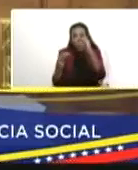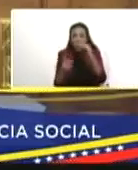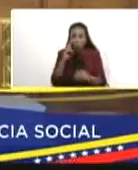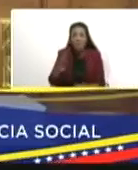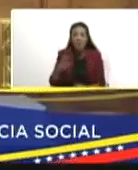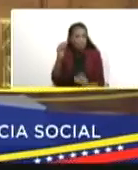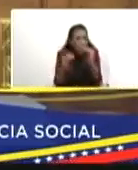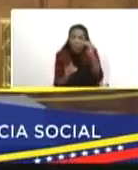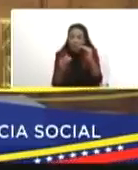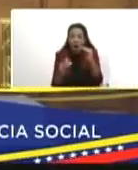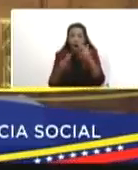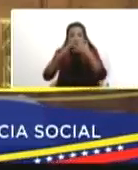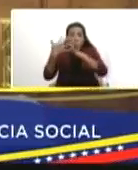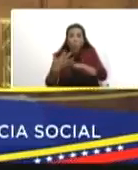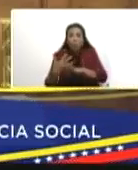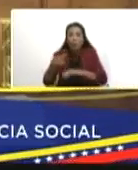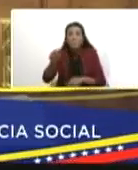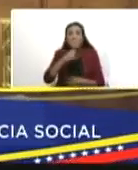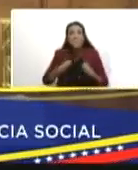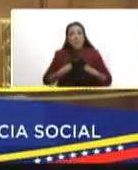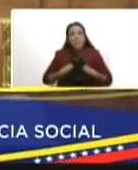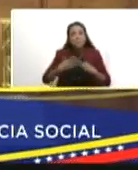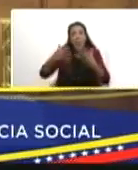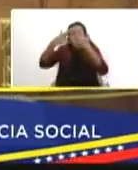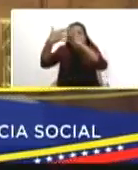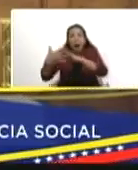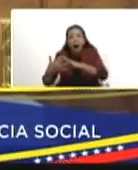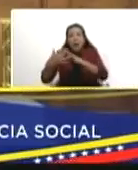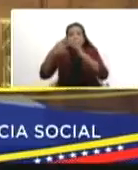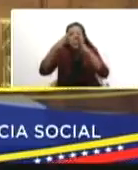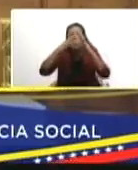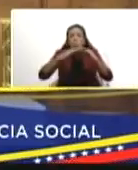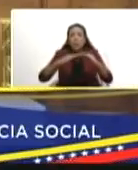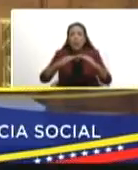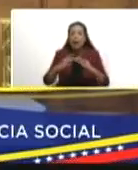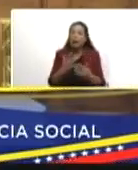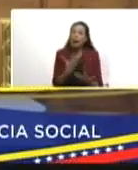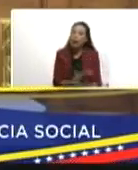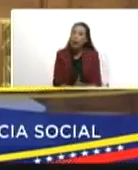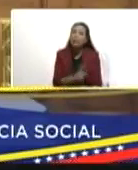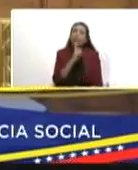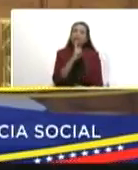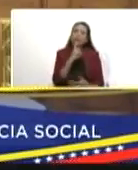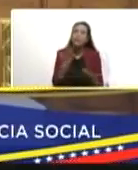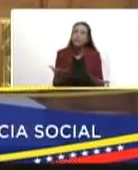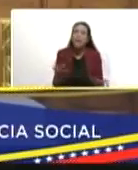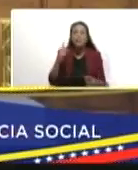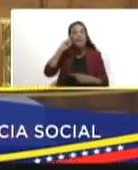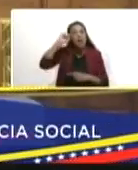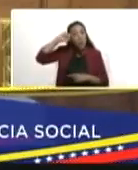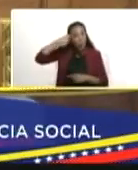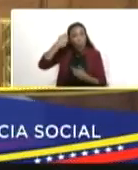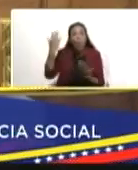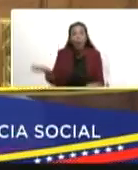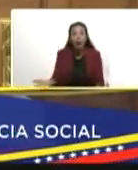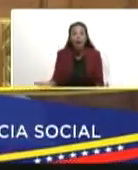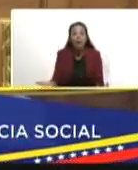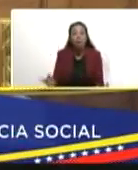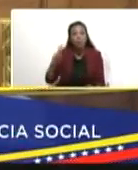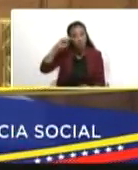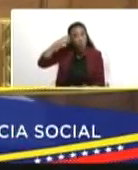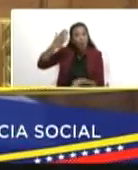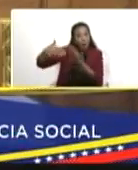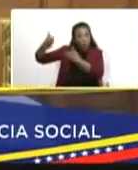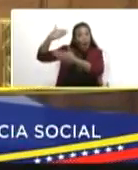veo todos los días forma parte de las heridas del legado que nos quedó